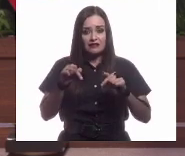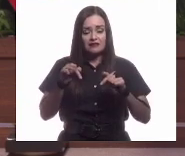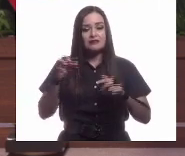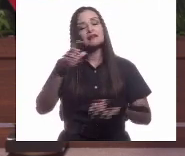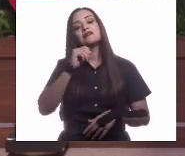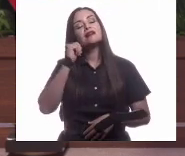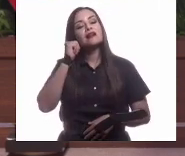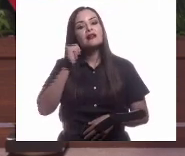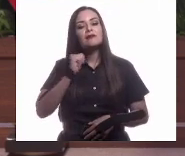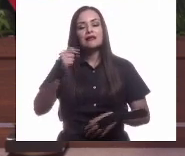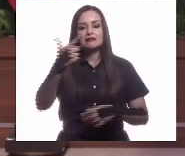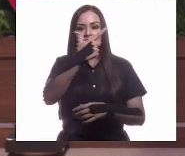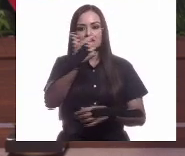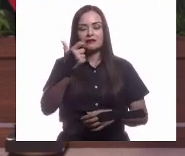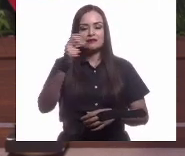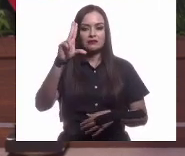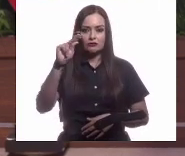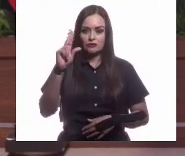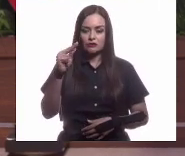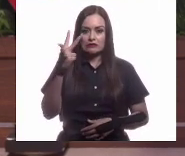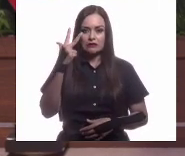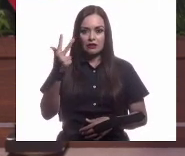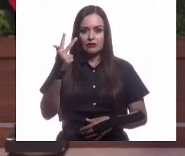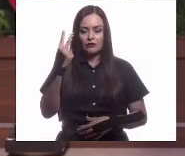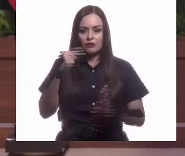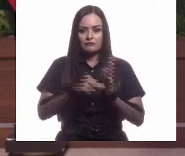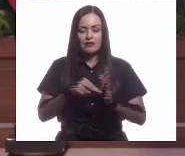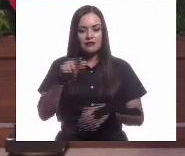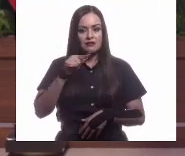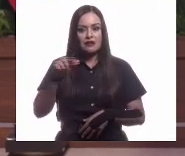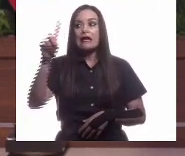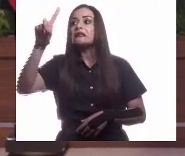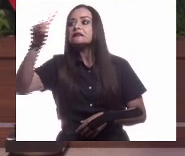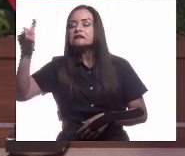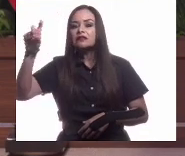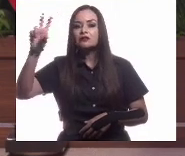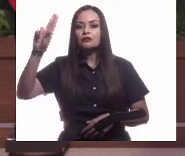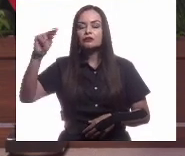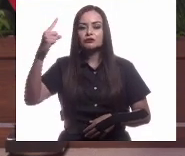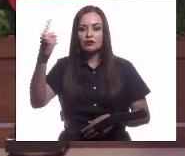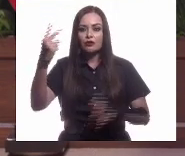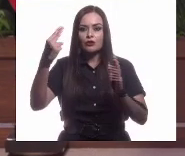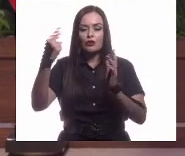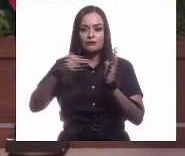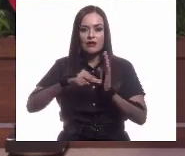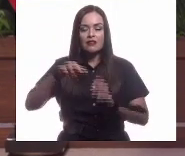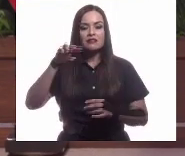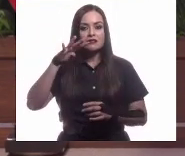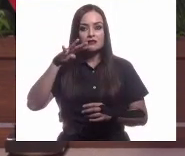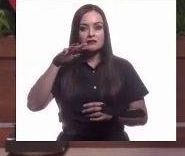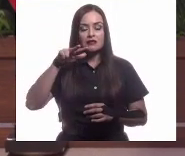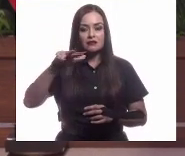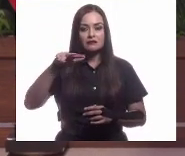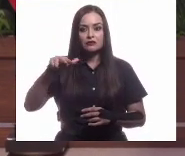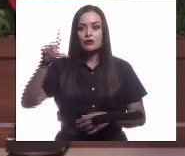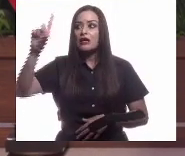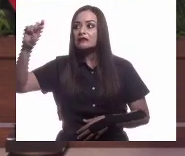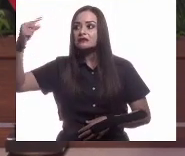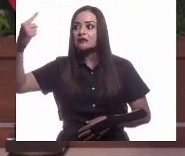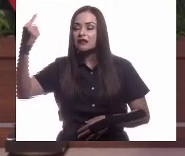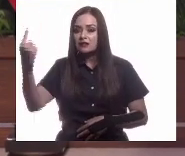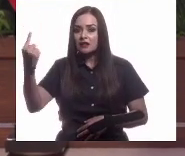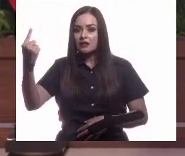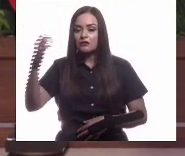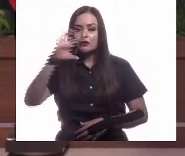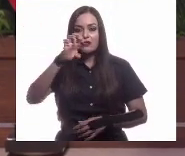de 788 en 2017 a 181 en 2018 y a 71 casos de